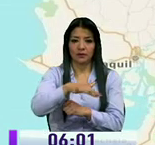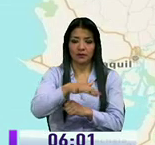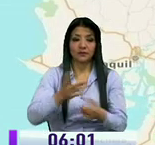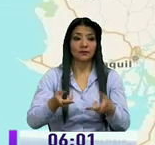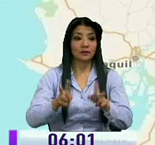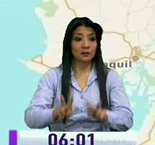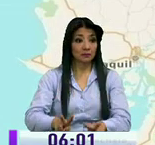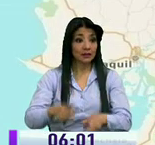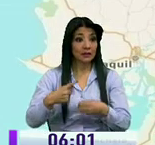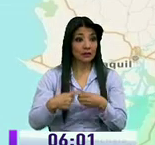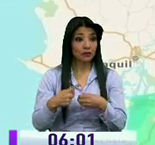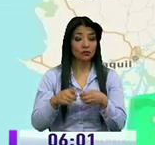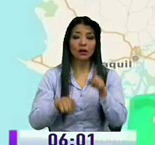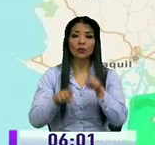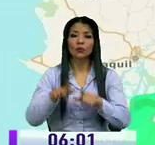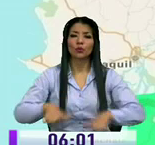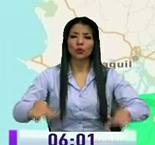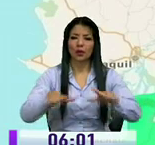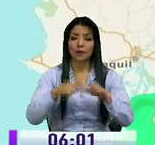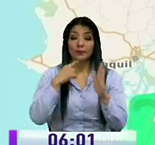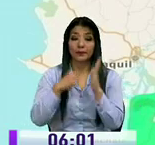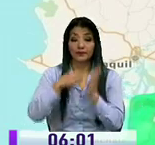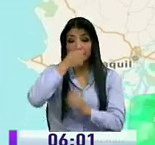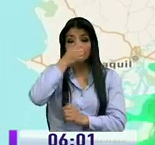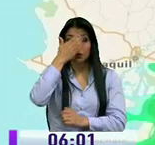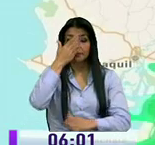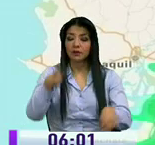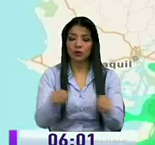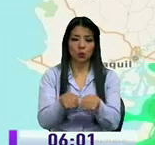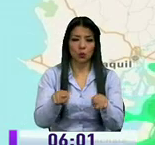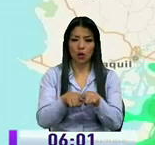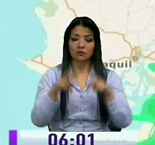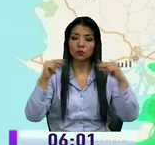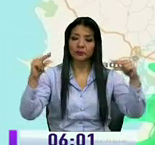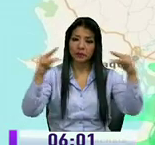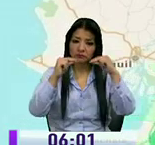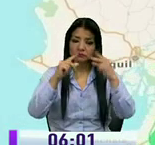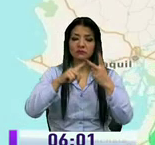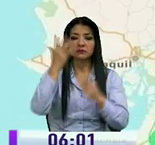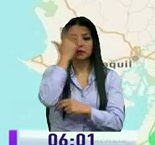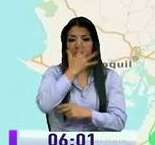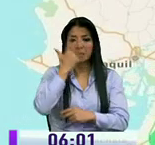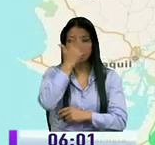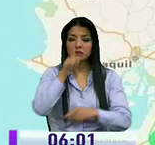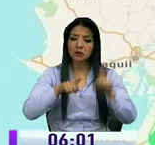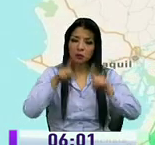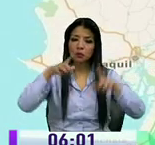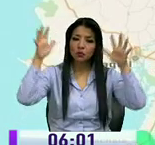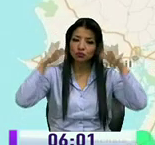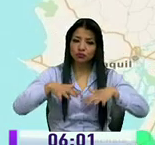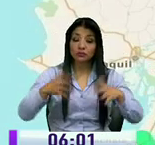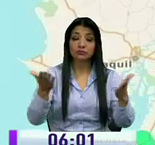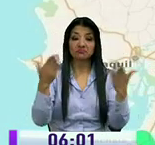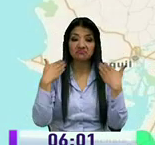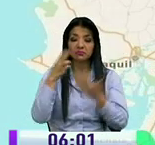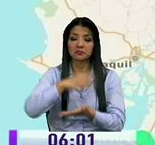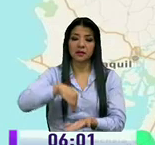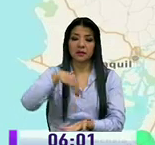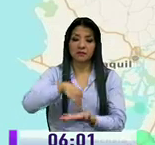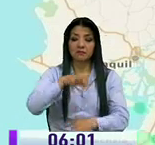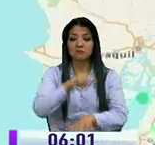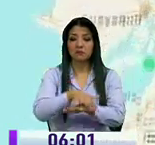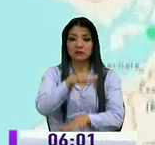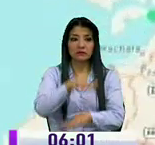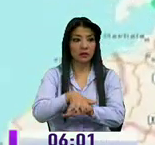Quito en algunos sectores. En Santo Domingo tendremos un día nublado, en Esmeraldas habrá algo de lluvia, Guayaquil, Manabí, Machala,